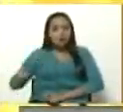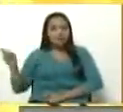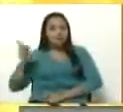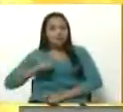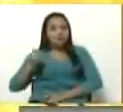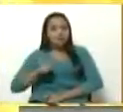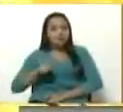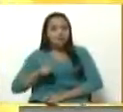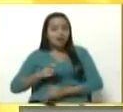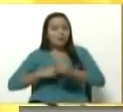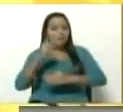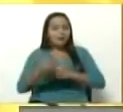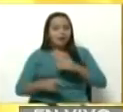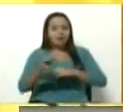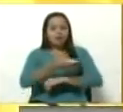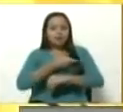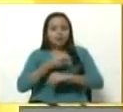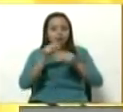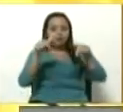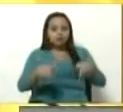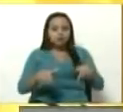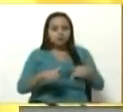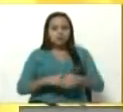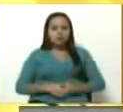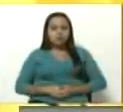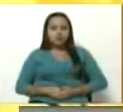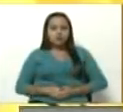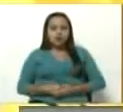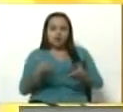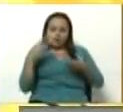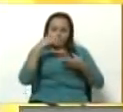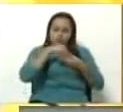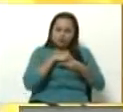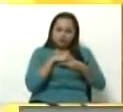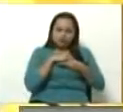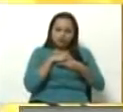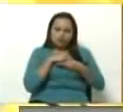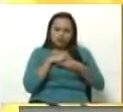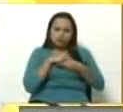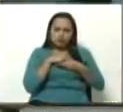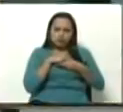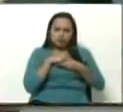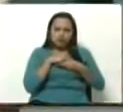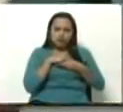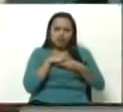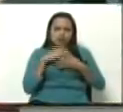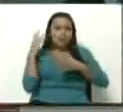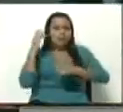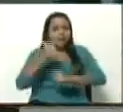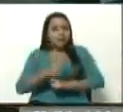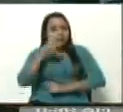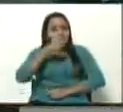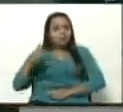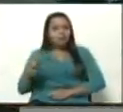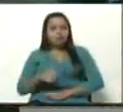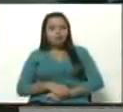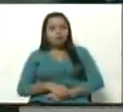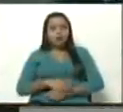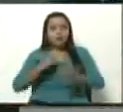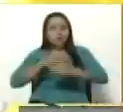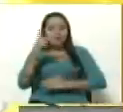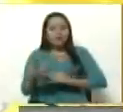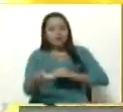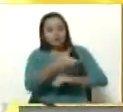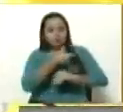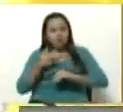un programa de gobierno que internaliza la esperanza de ese pueblo. Y es un programa de